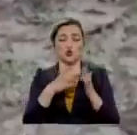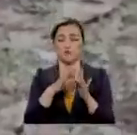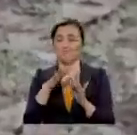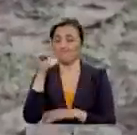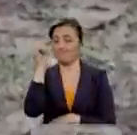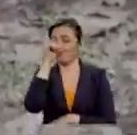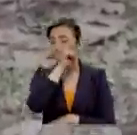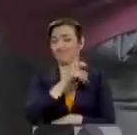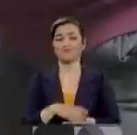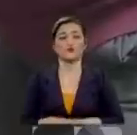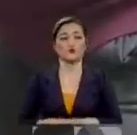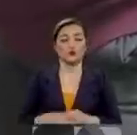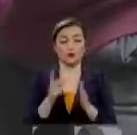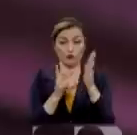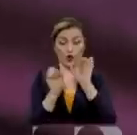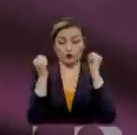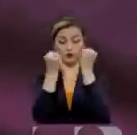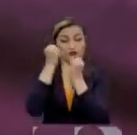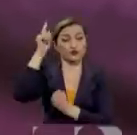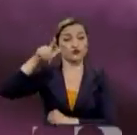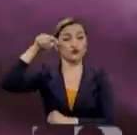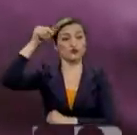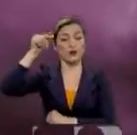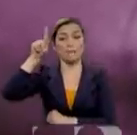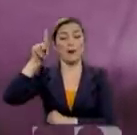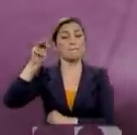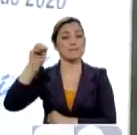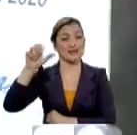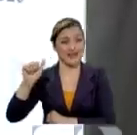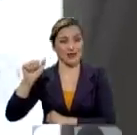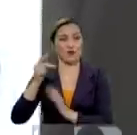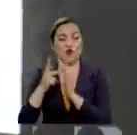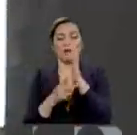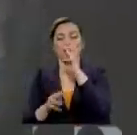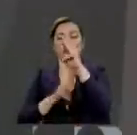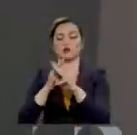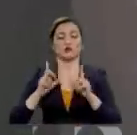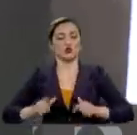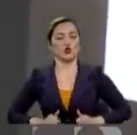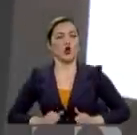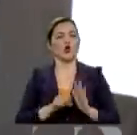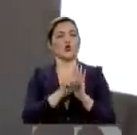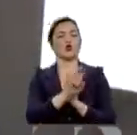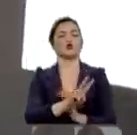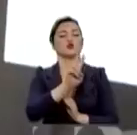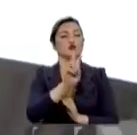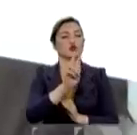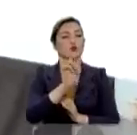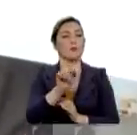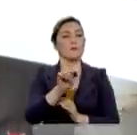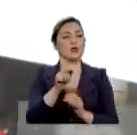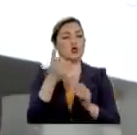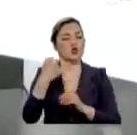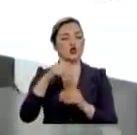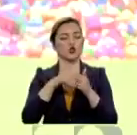pobreza. A través de los programas sociales del gobierno, el PMA donó casi 2 millones de dólares para bonos de